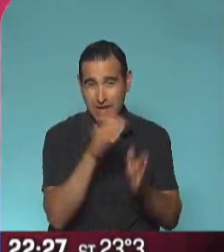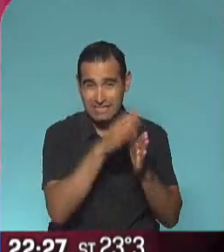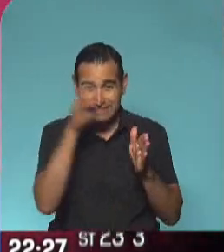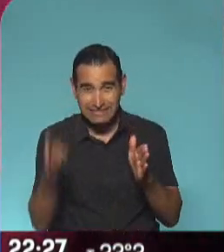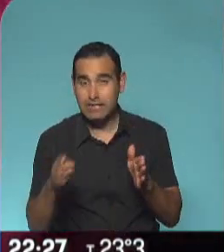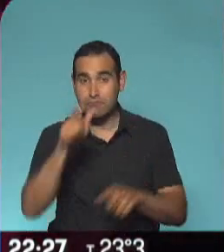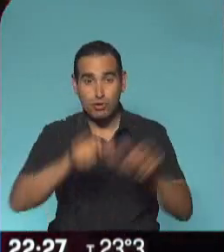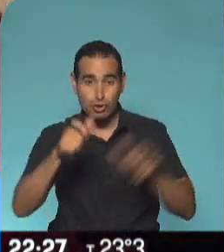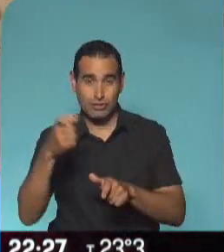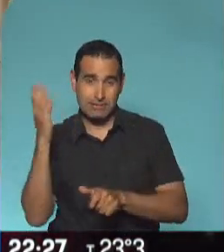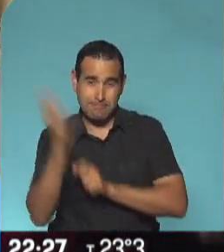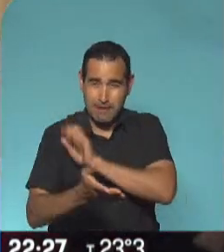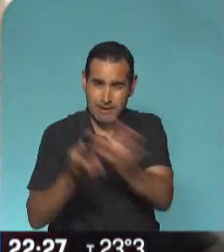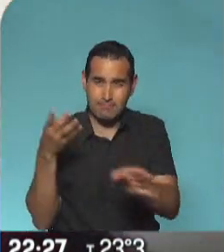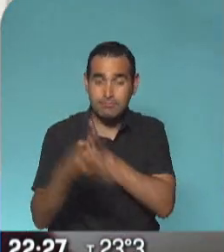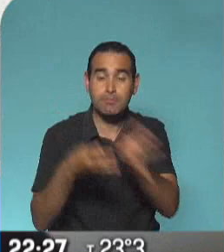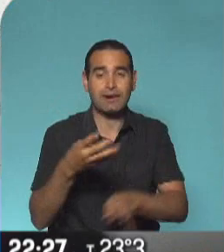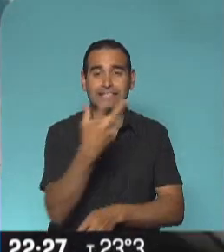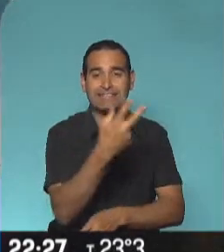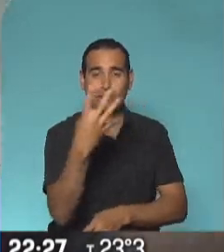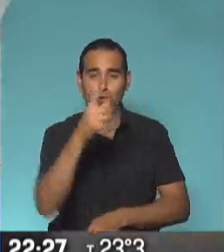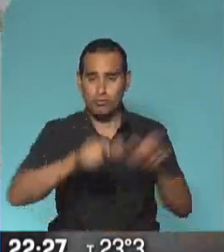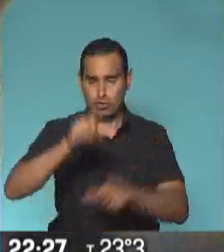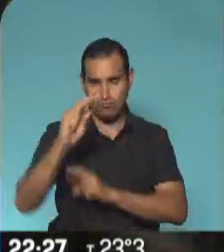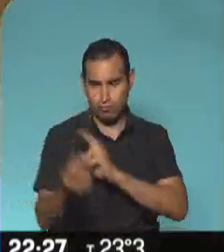la población dejaron 34 personas